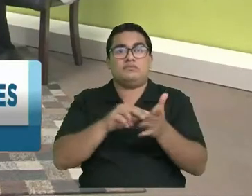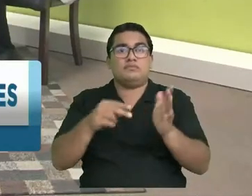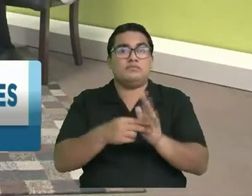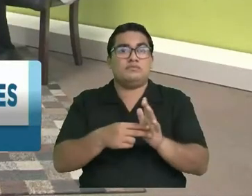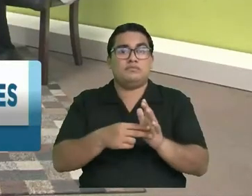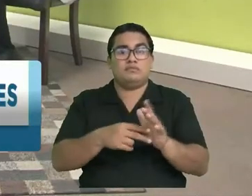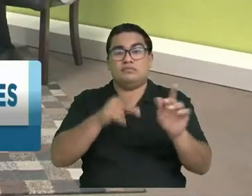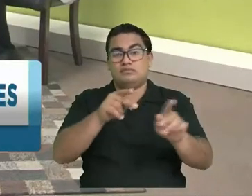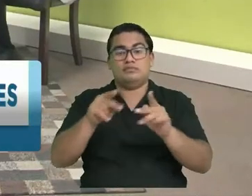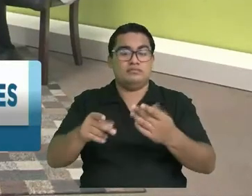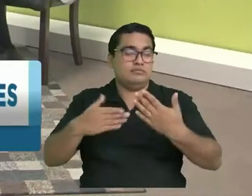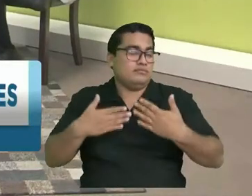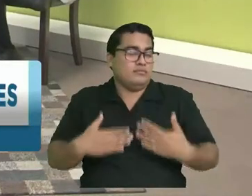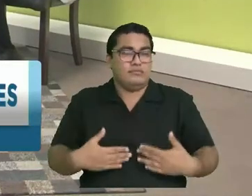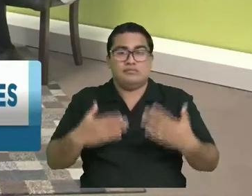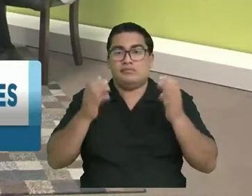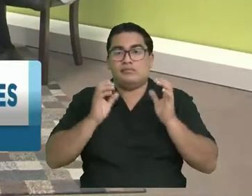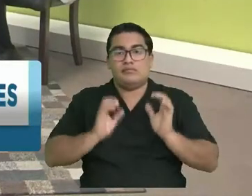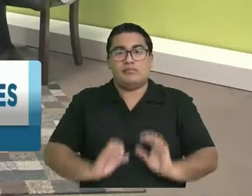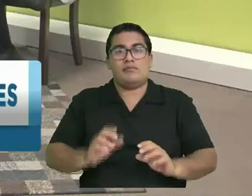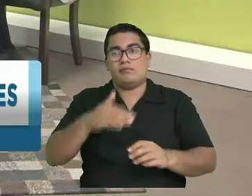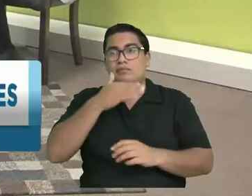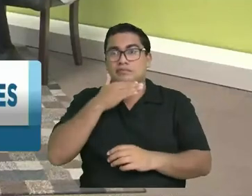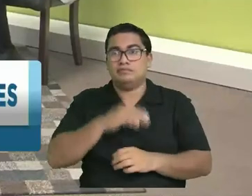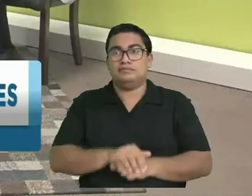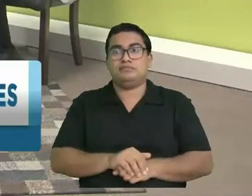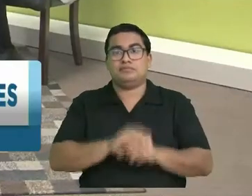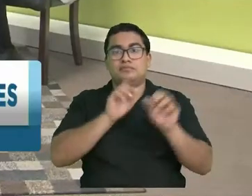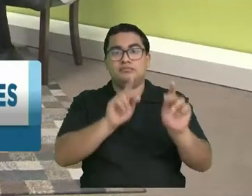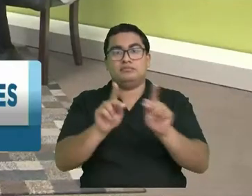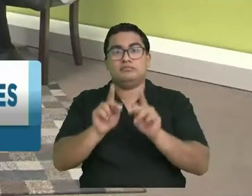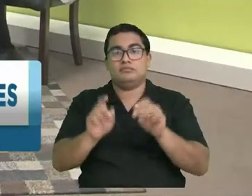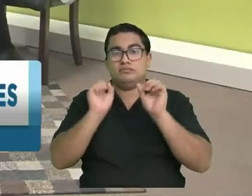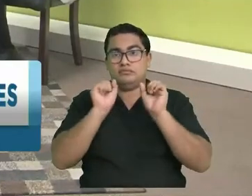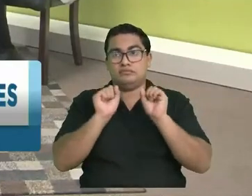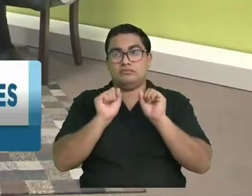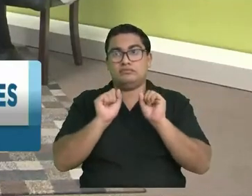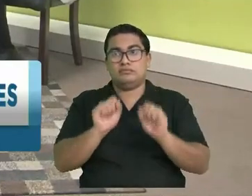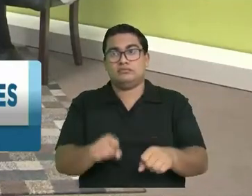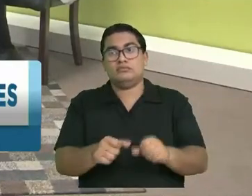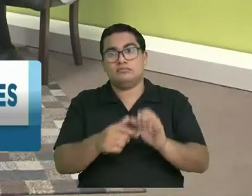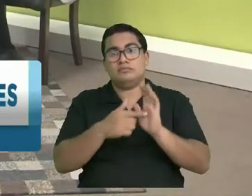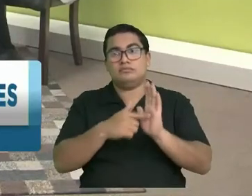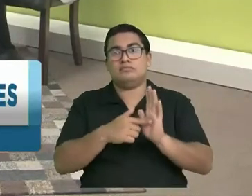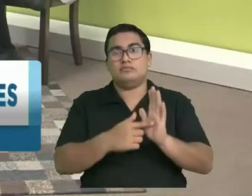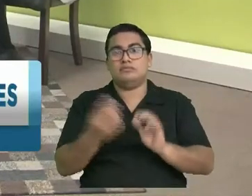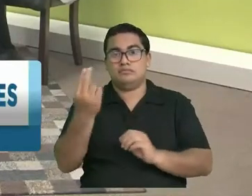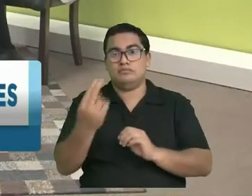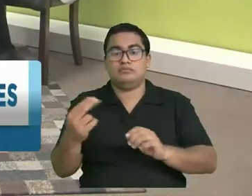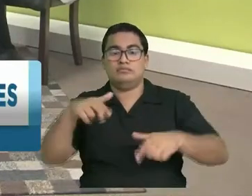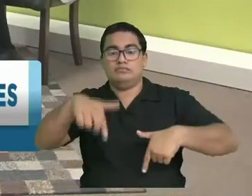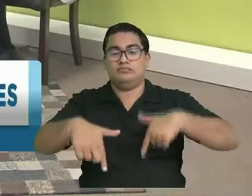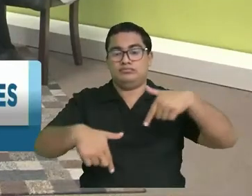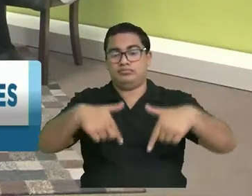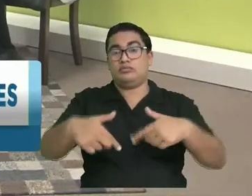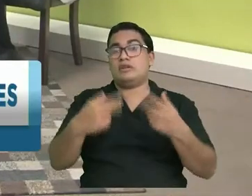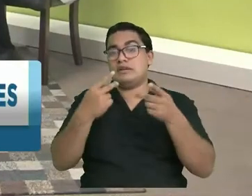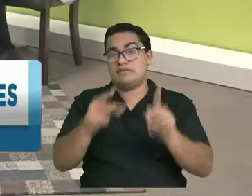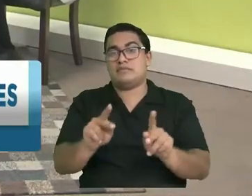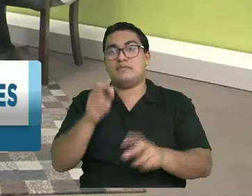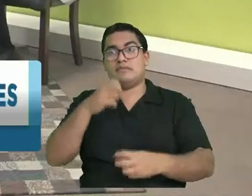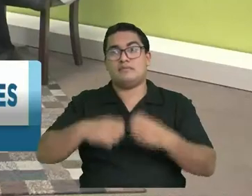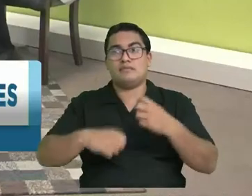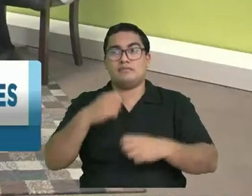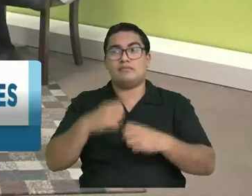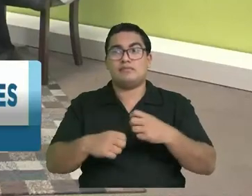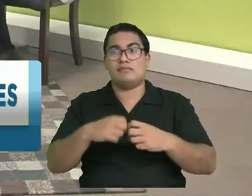mala postura. Sí, el problema es que la persona puede corregir la postura cuando usa el tacón, porque si la corrige, el problema es que esa